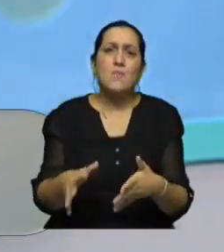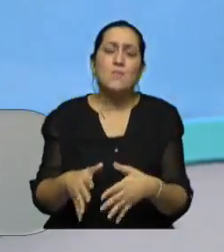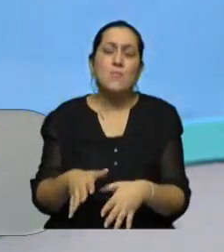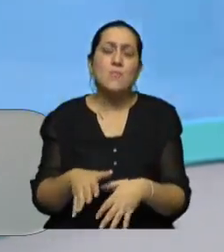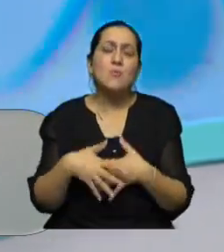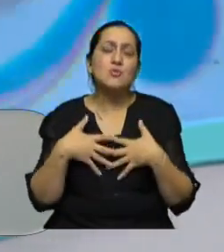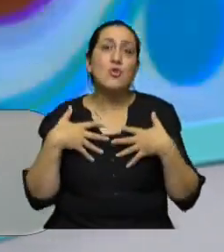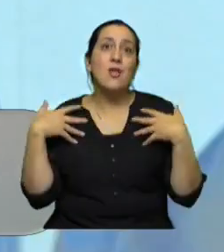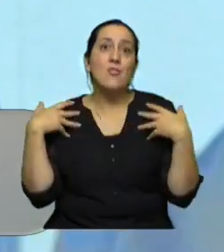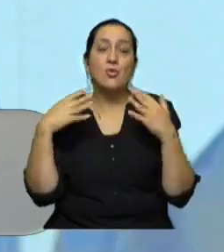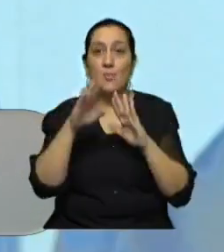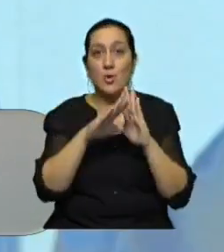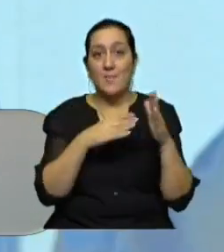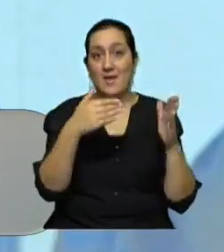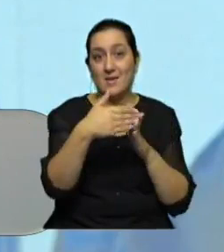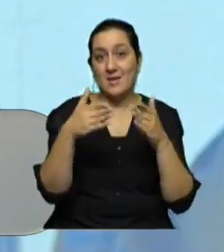Esquinas?